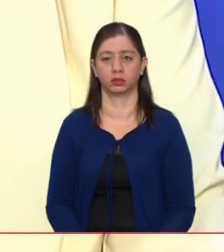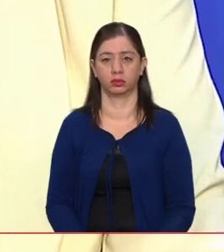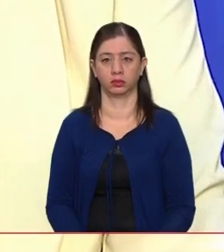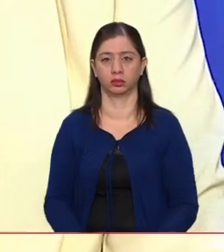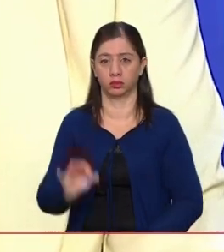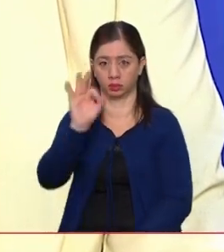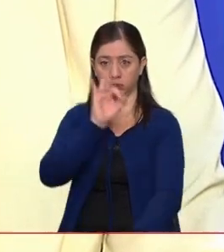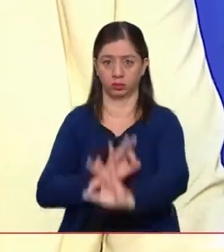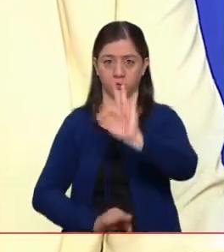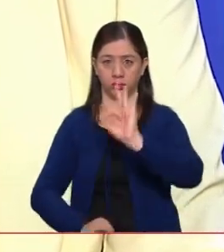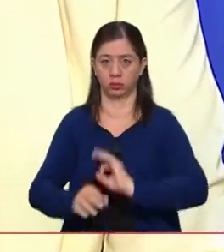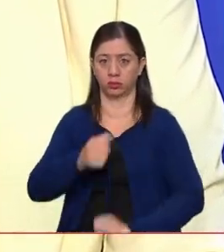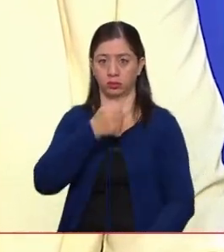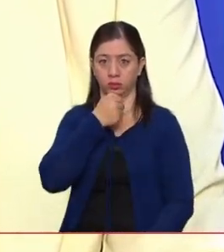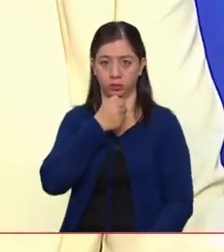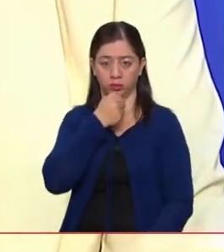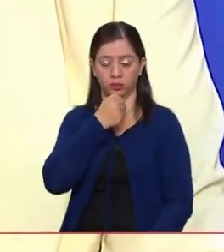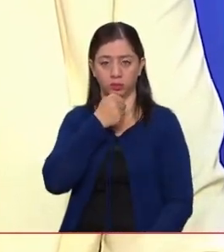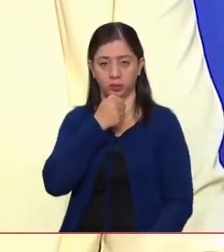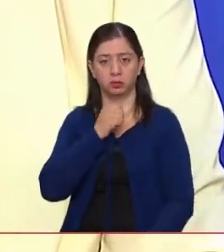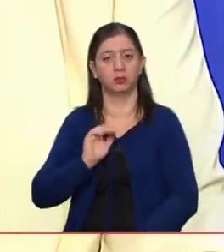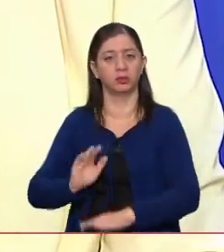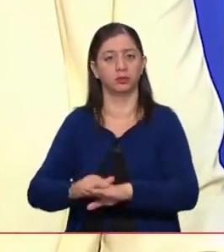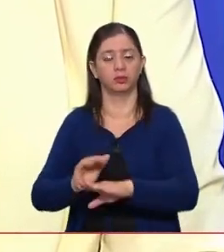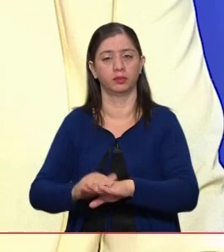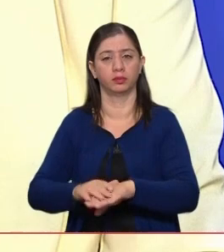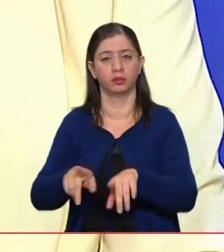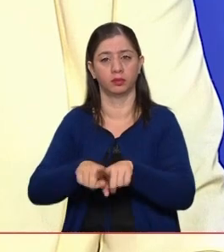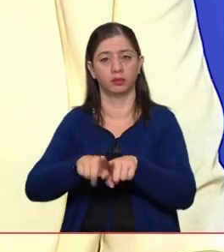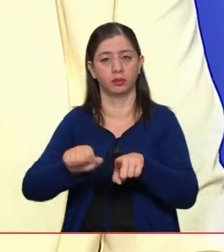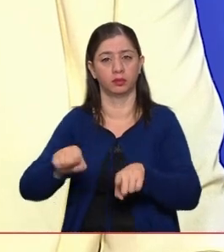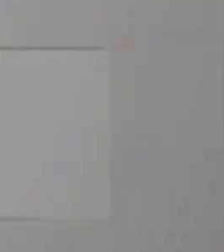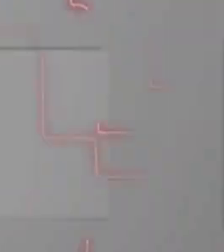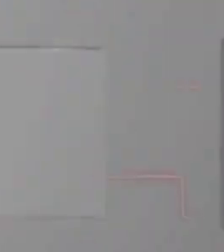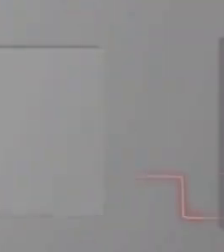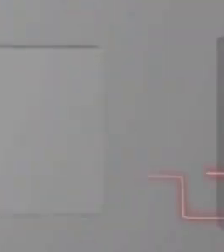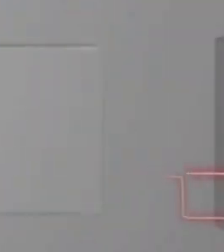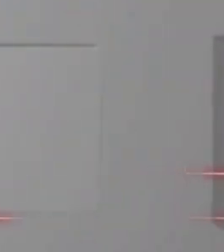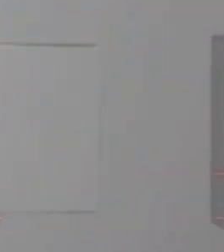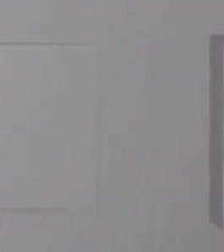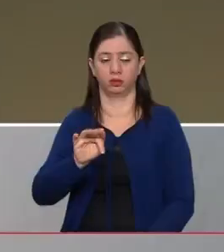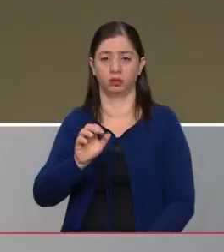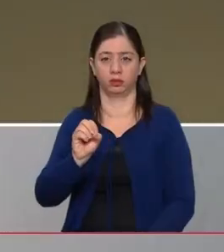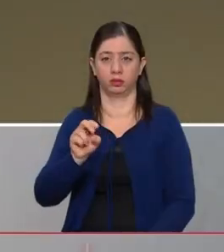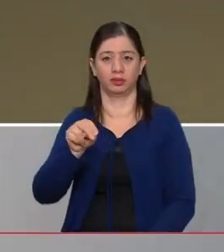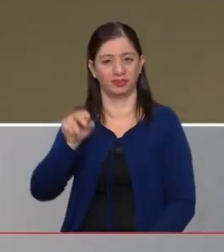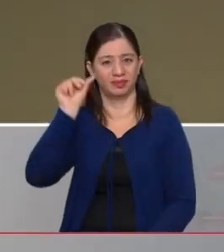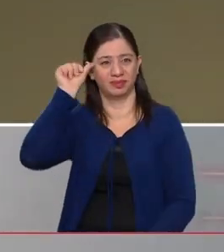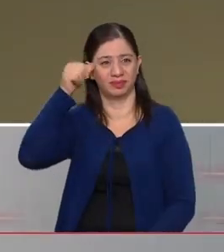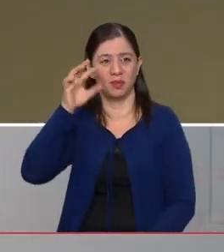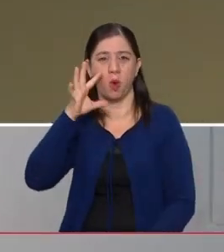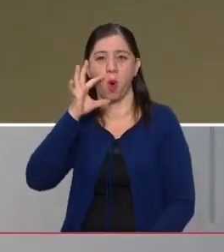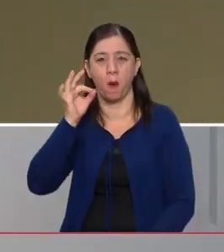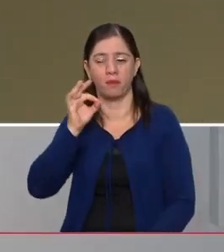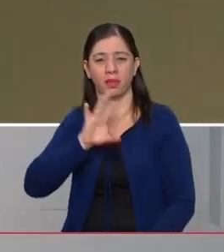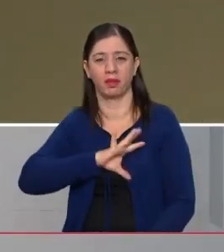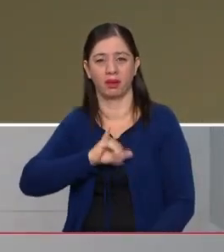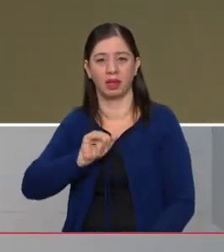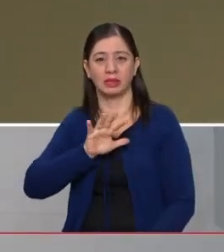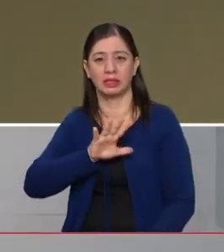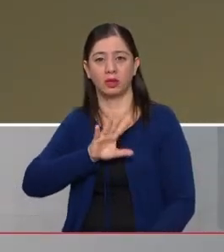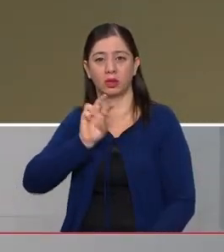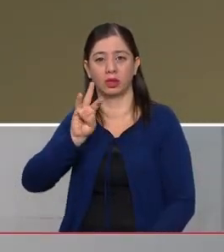Y Telepacífico Noticias habló en exclusiva con la hermana de Milton Domínguez, el caleño, recordemos, de 58